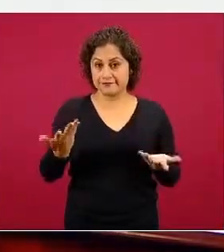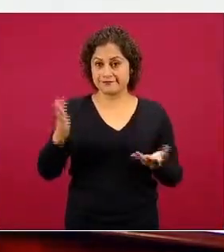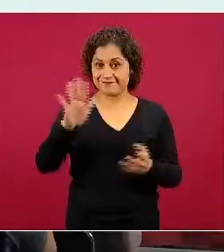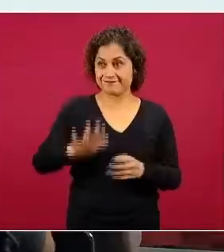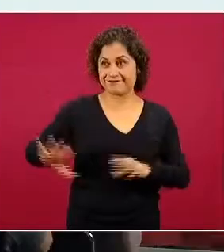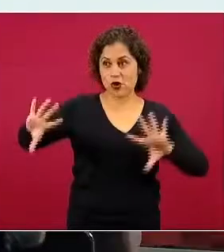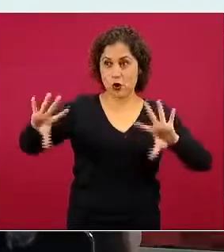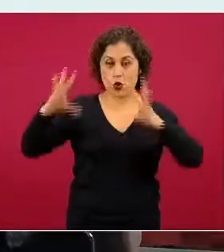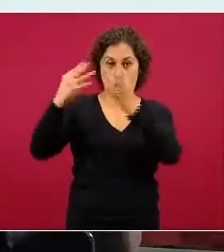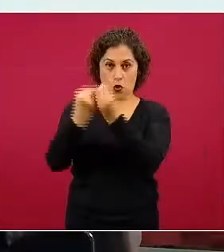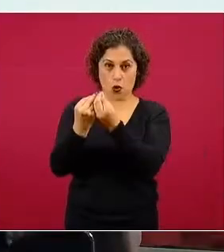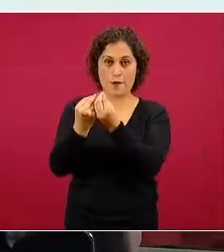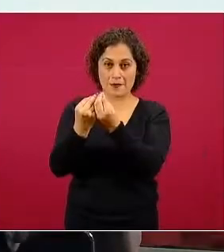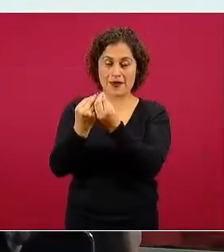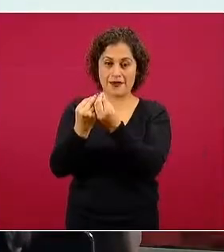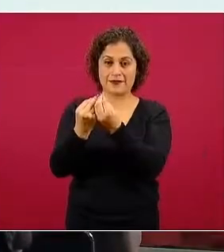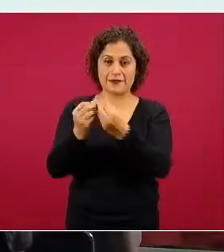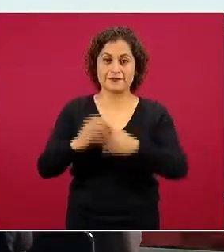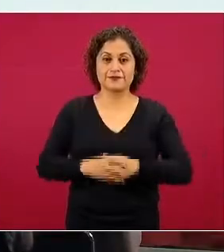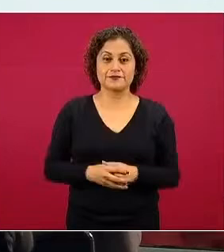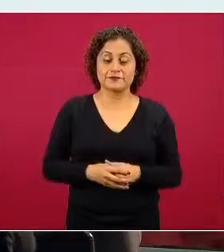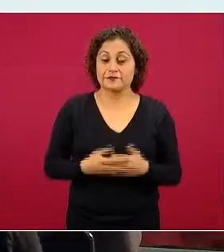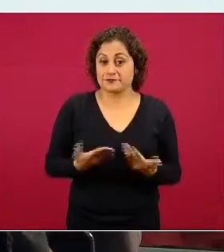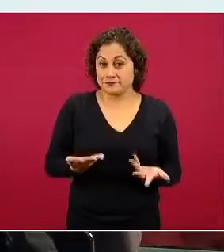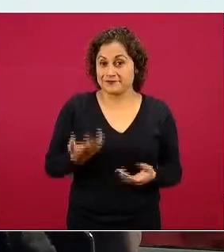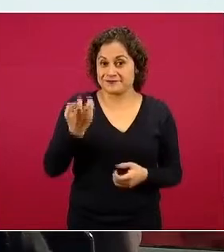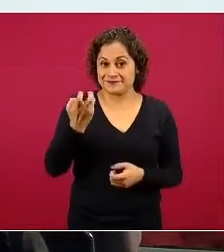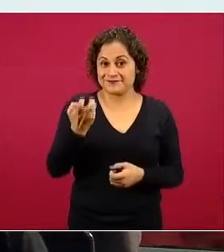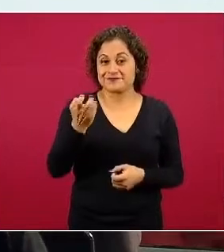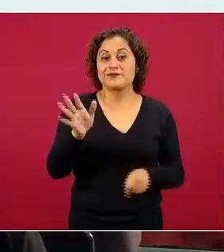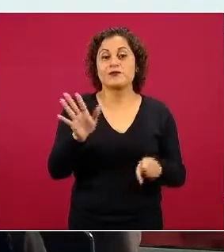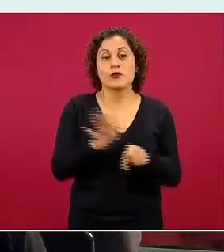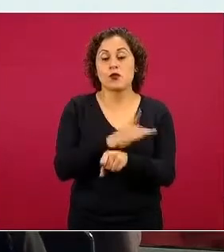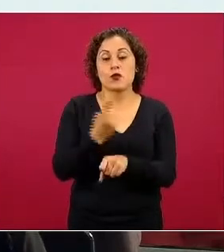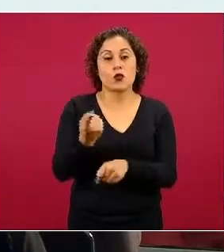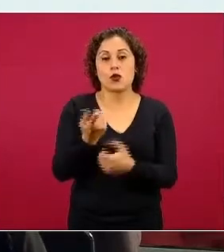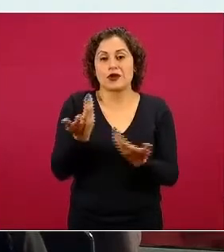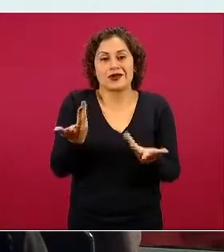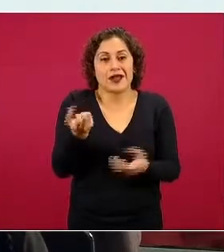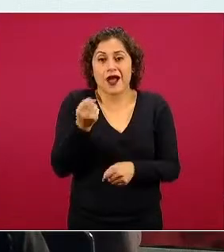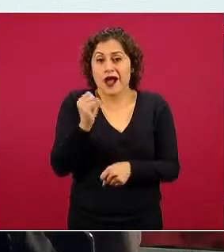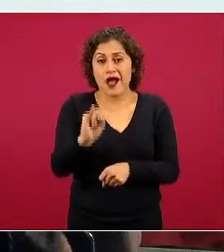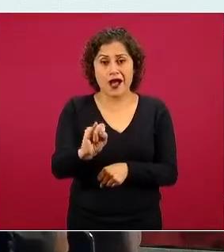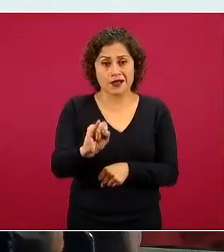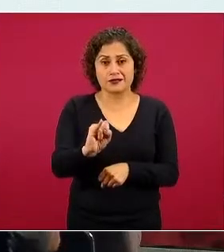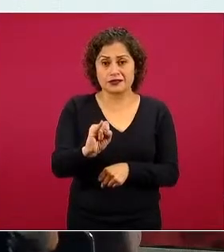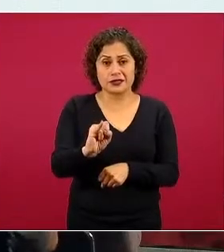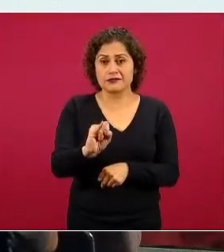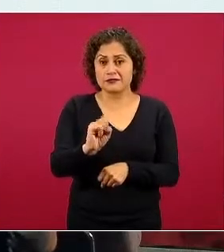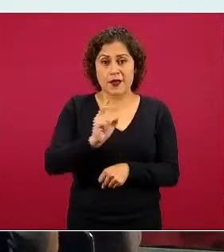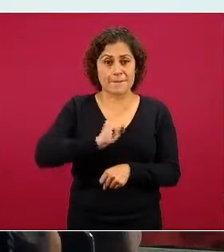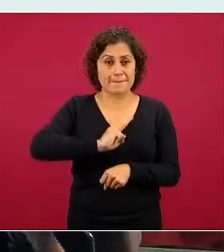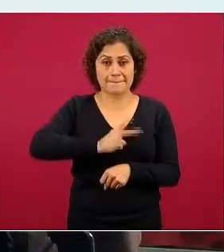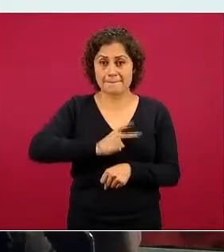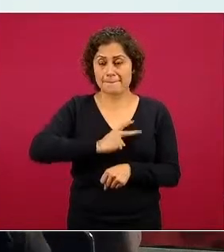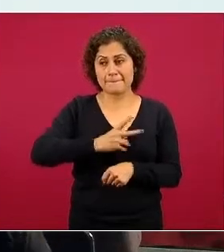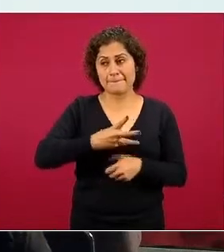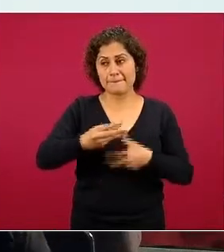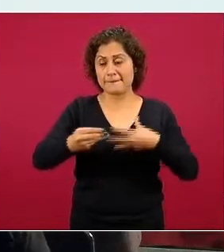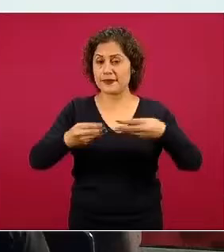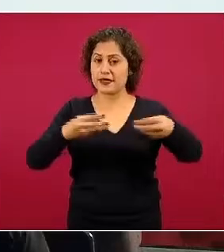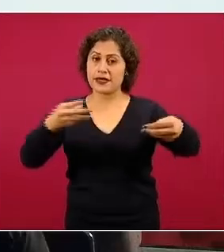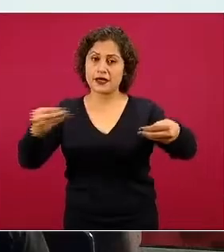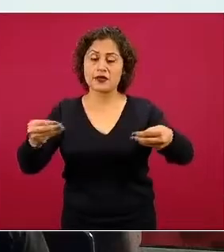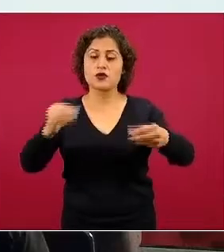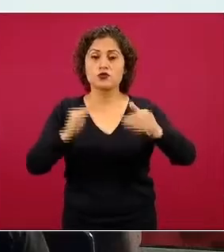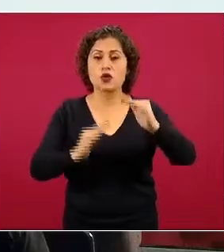como continente, ¿sí? Porque así es como se comportan este tipo de epidemias, con